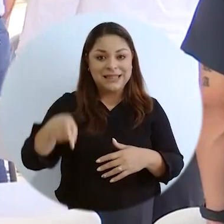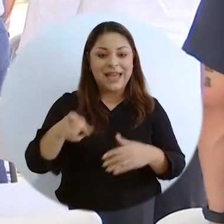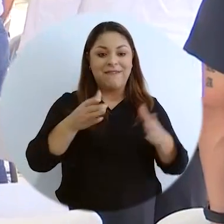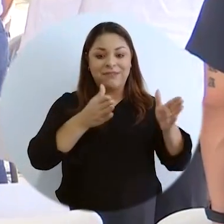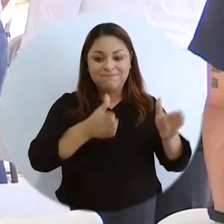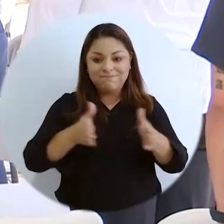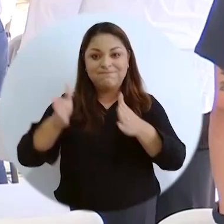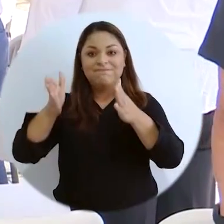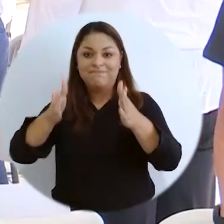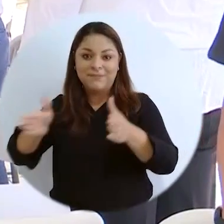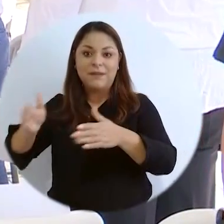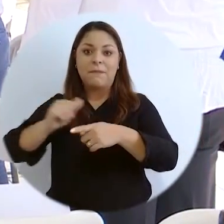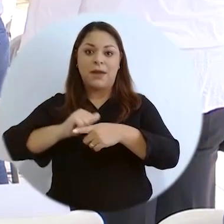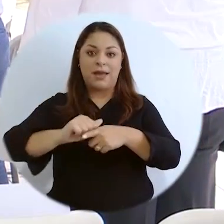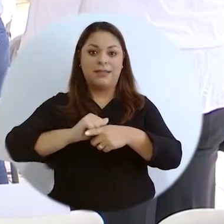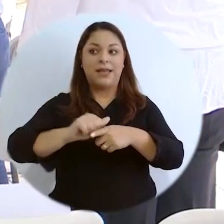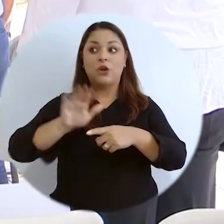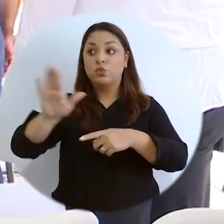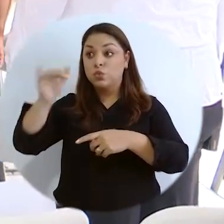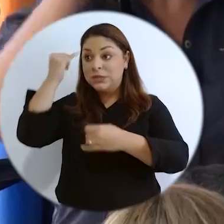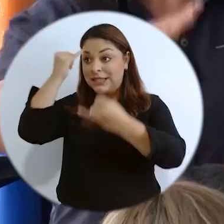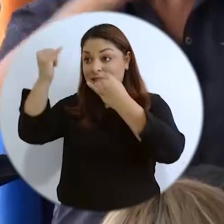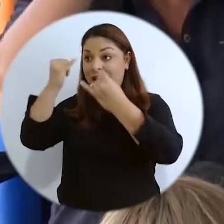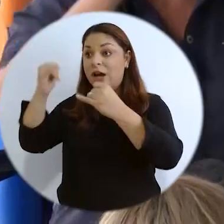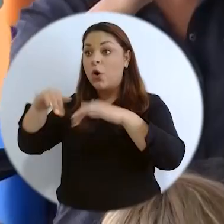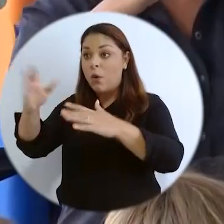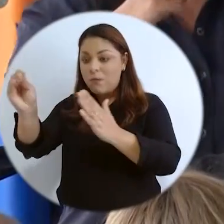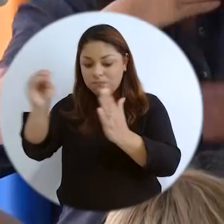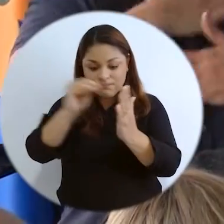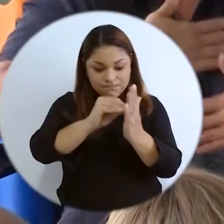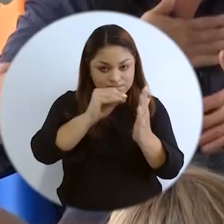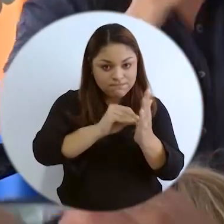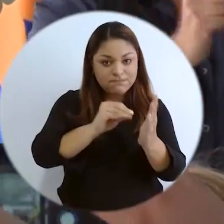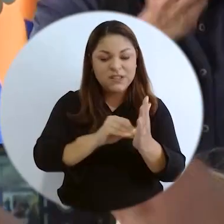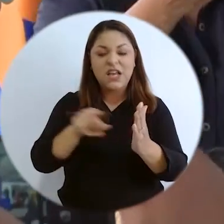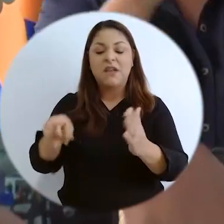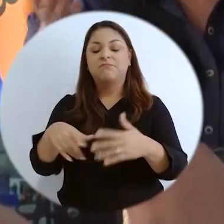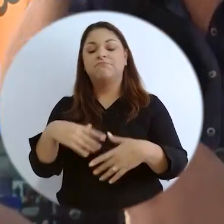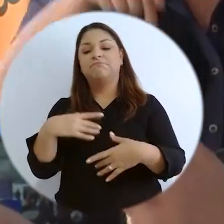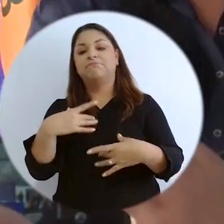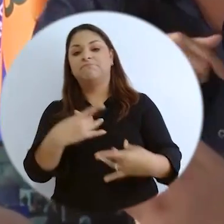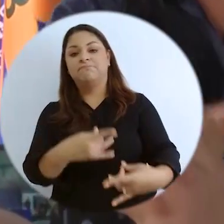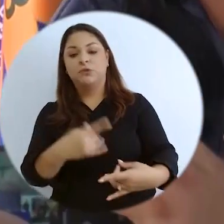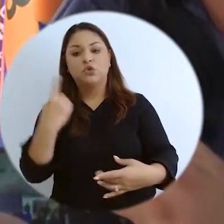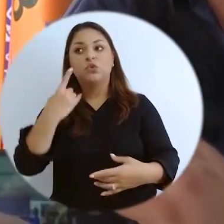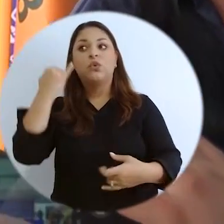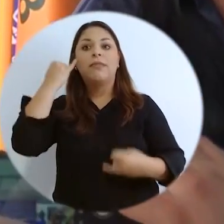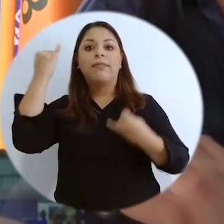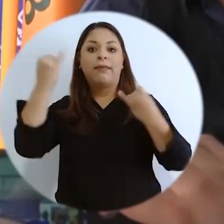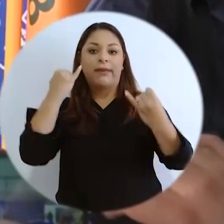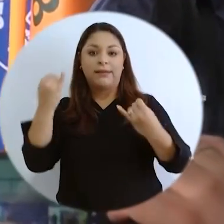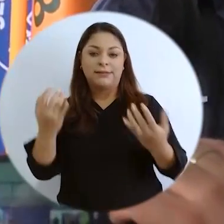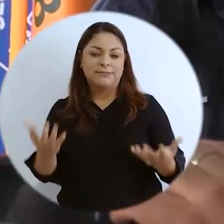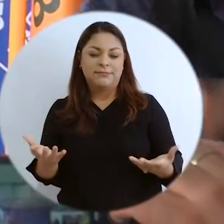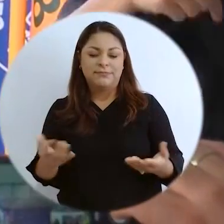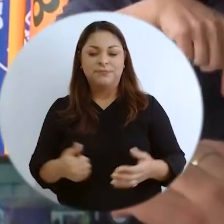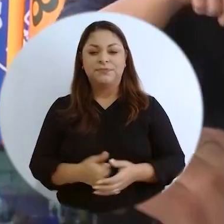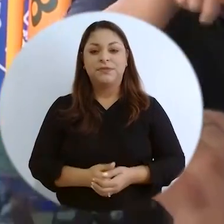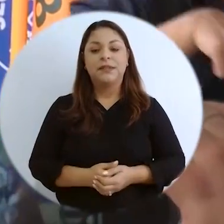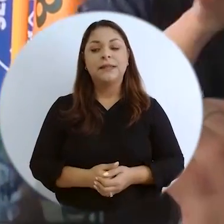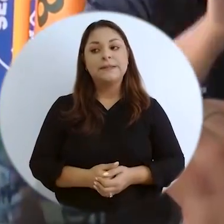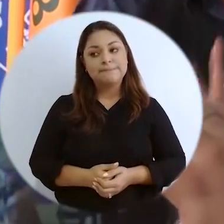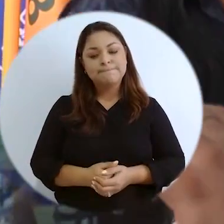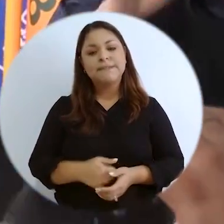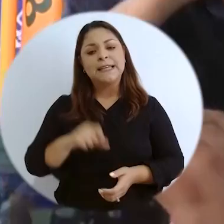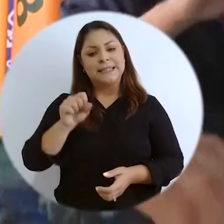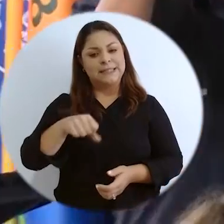pueden realizar, llevar adelante las iniciativas. Entonces, ante su pregunta, Maribel, uno